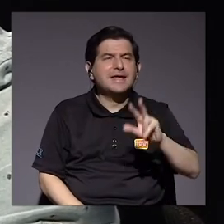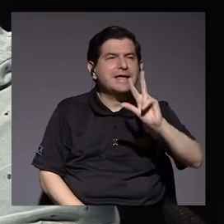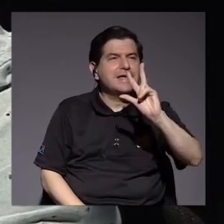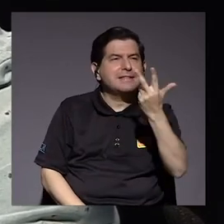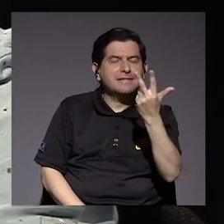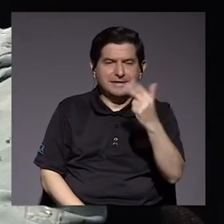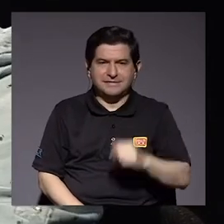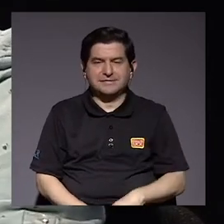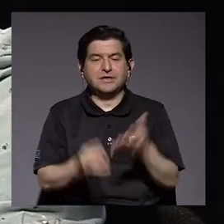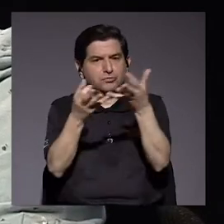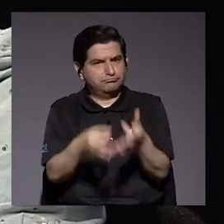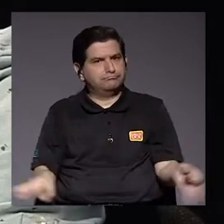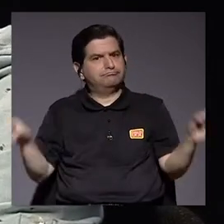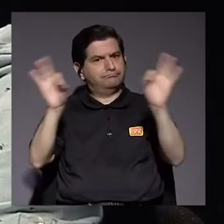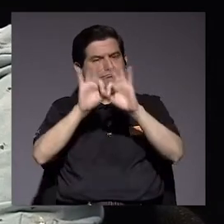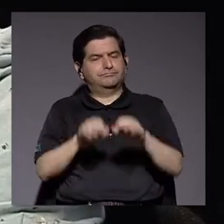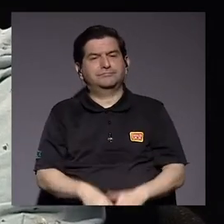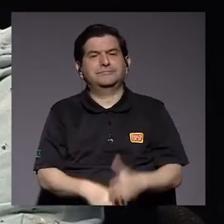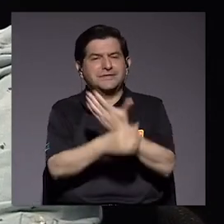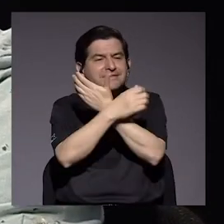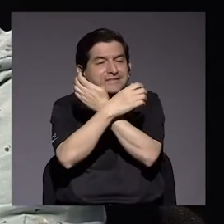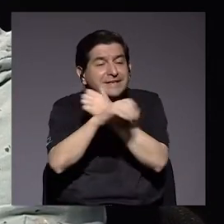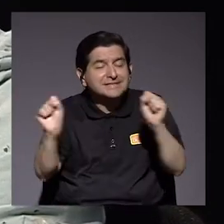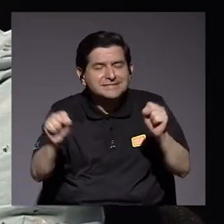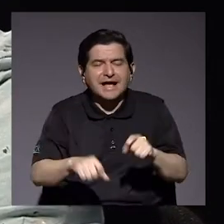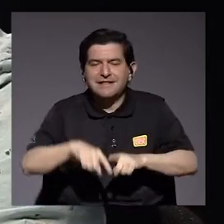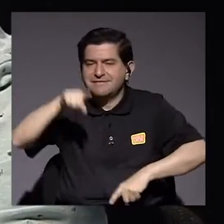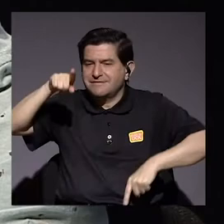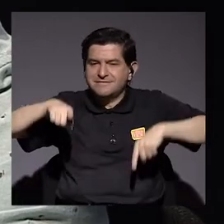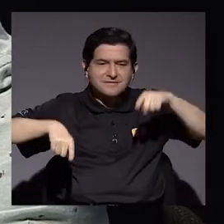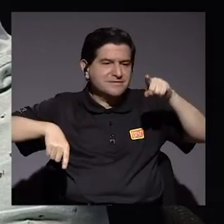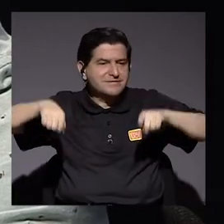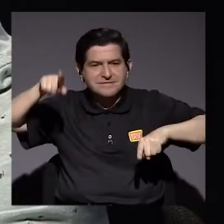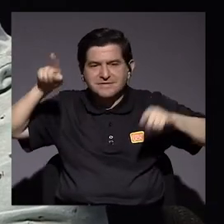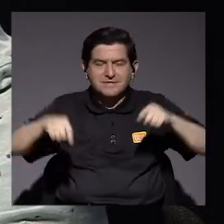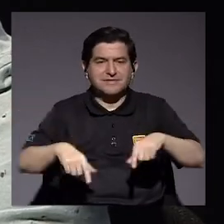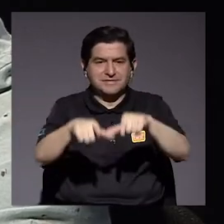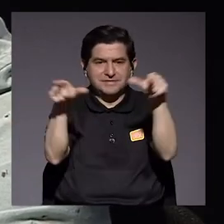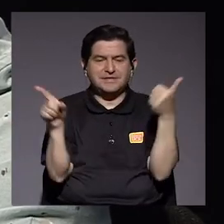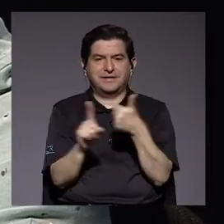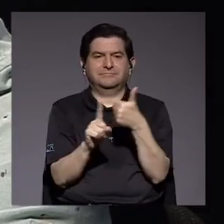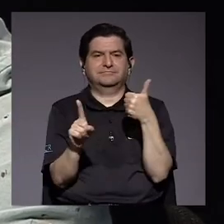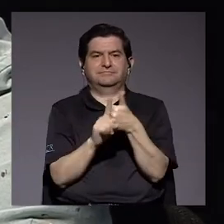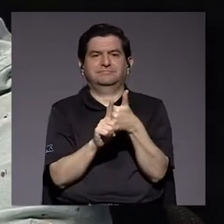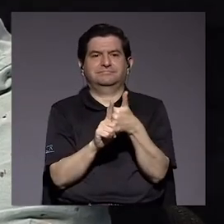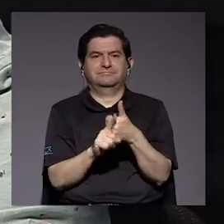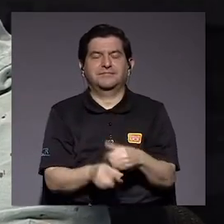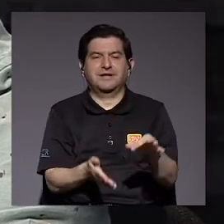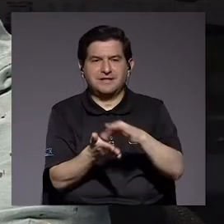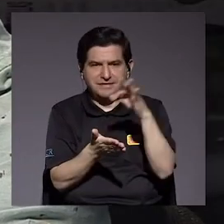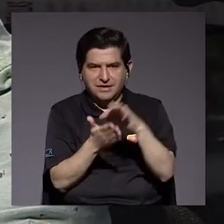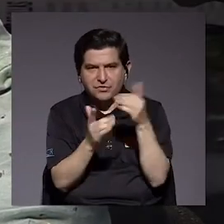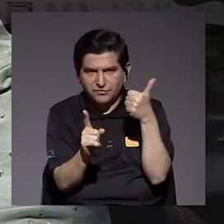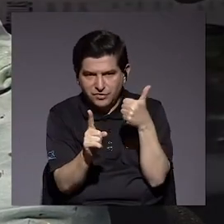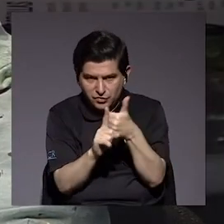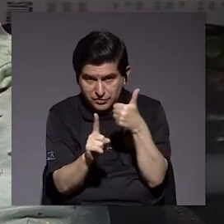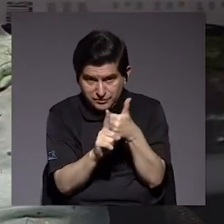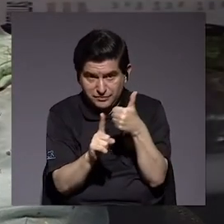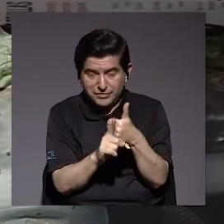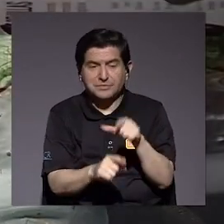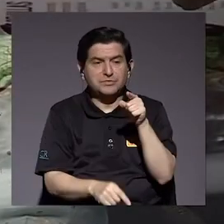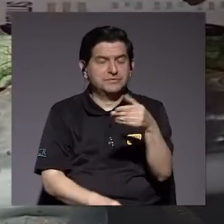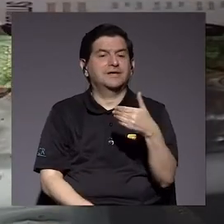hay un tercer eje que es muy importante, que es el rescate de la diversidad local, la diversidad de frijoles como tales.